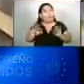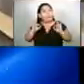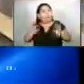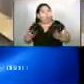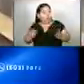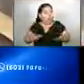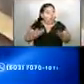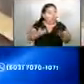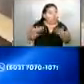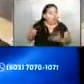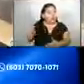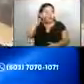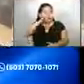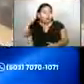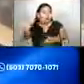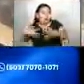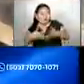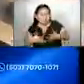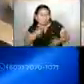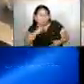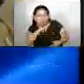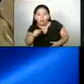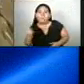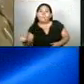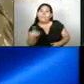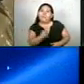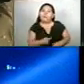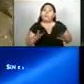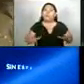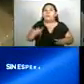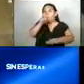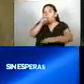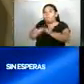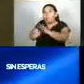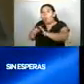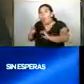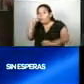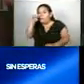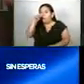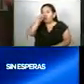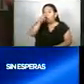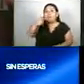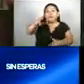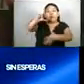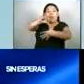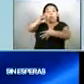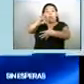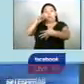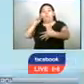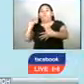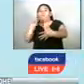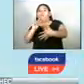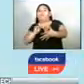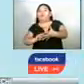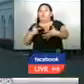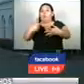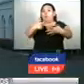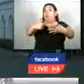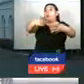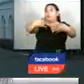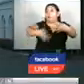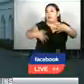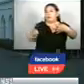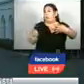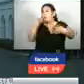herramientas de Estados Unidos para sancionar actores relacionados con el tráfico de drogas. Latinoamérica está en la mira del nuevo reglamento.